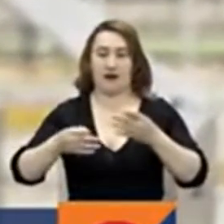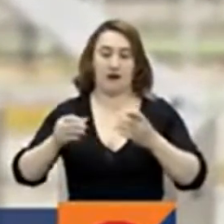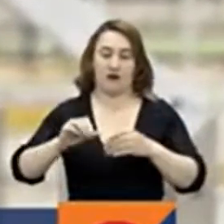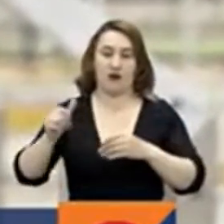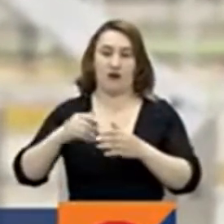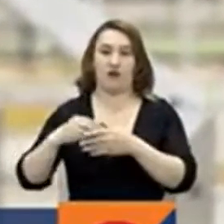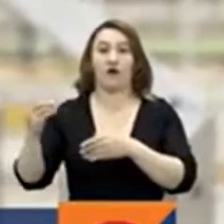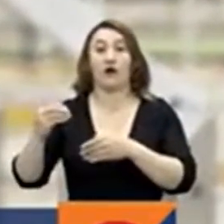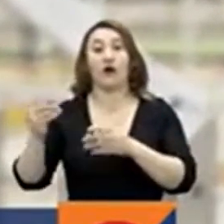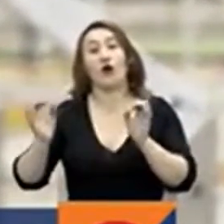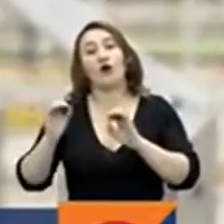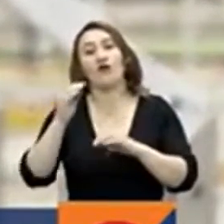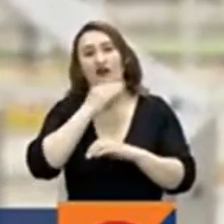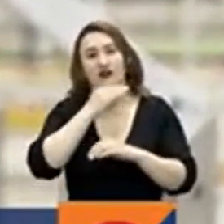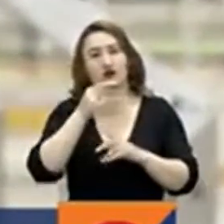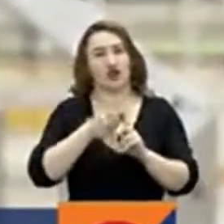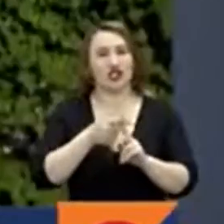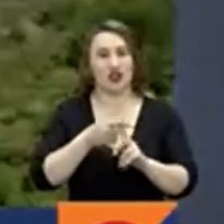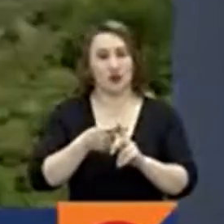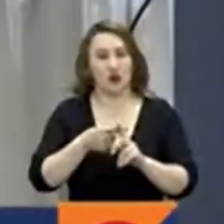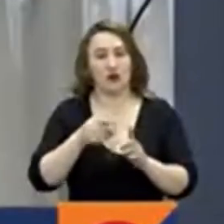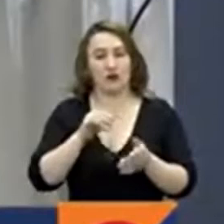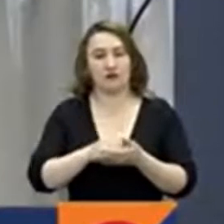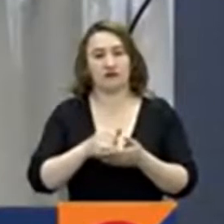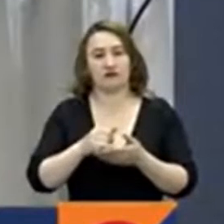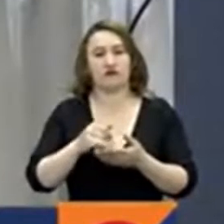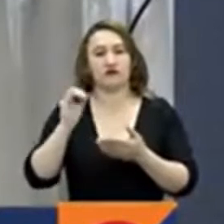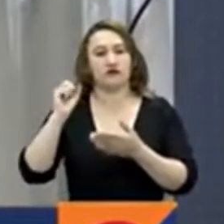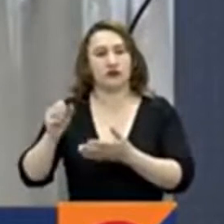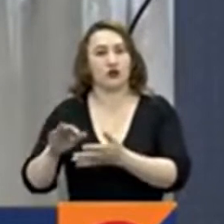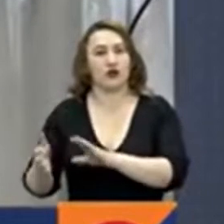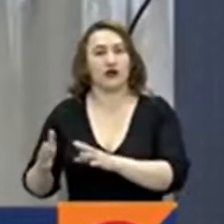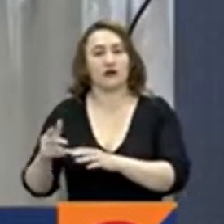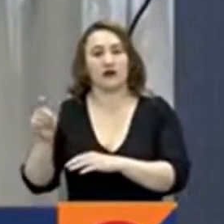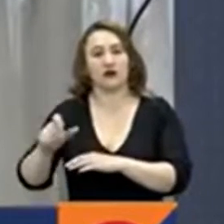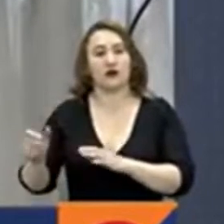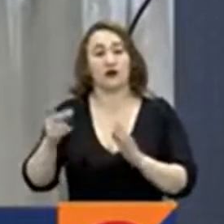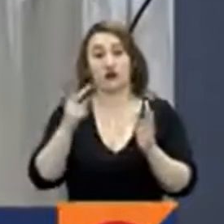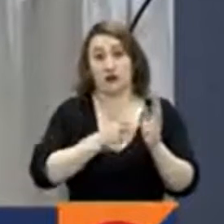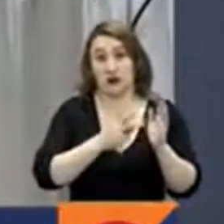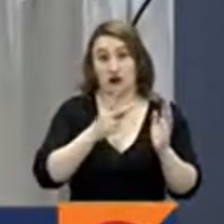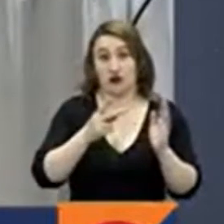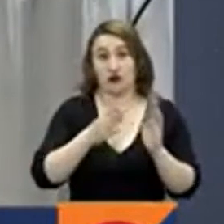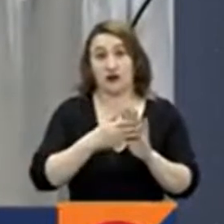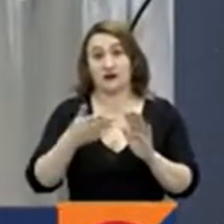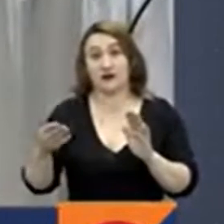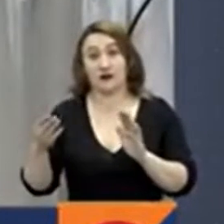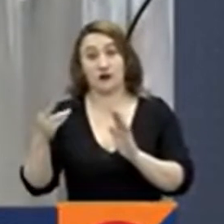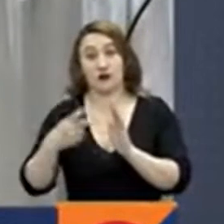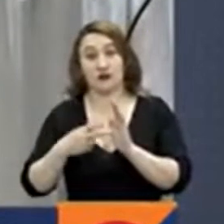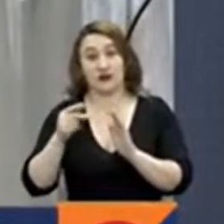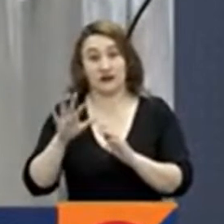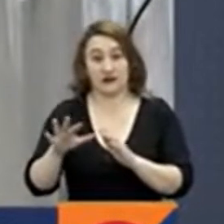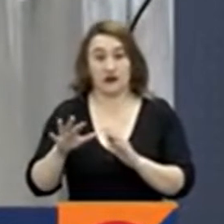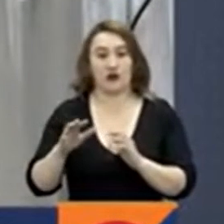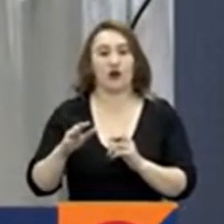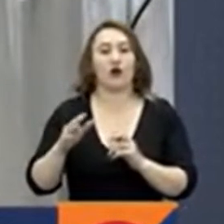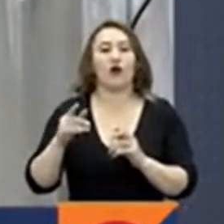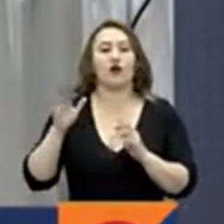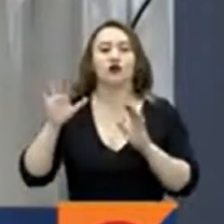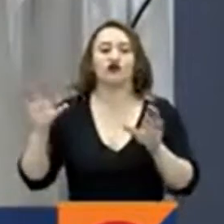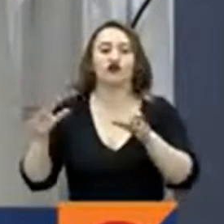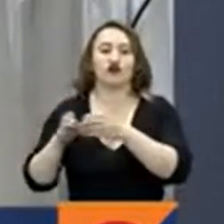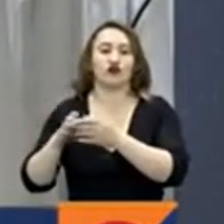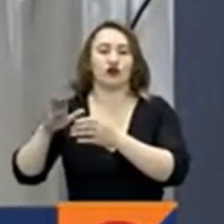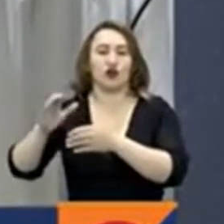los falsos positivos, que fueron ejecutadas entre el 2002 y el 2005 por el Batallón La Popa, esto en la costa